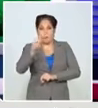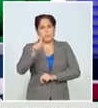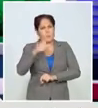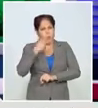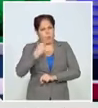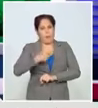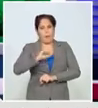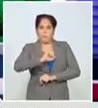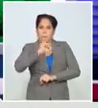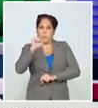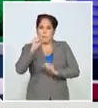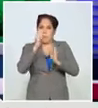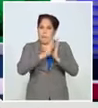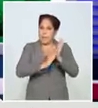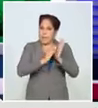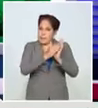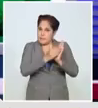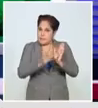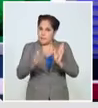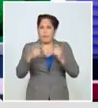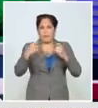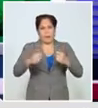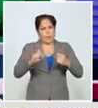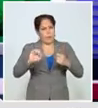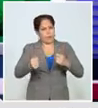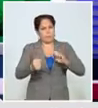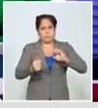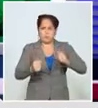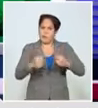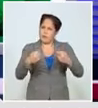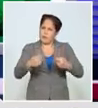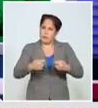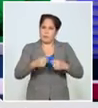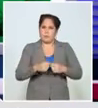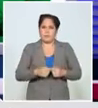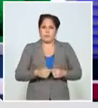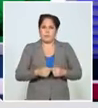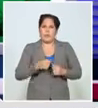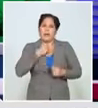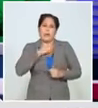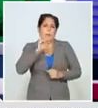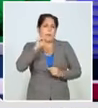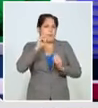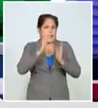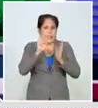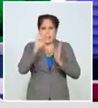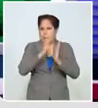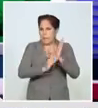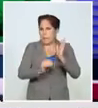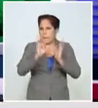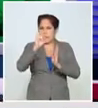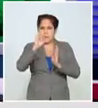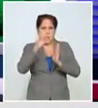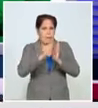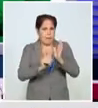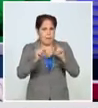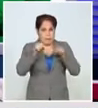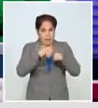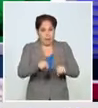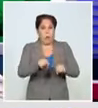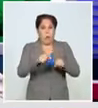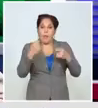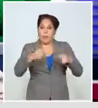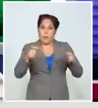los primeros meses de este año, digamos los primeros 7, 8 meses de este año, pues logre